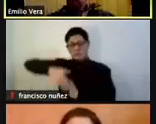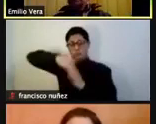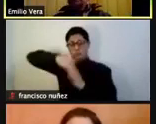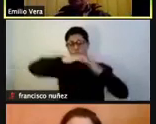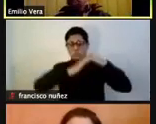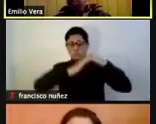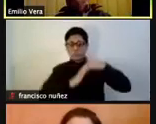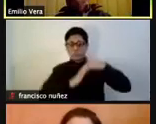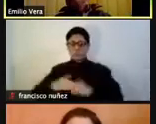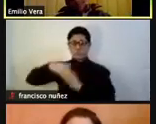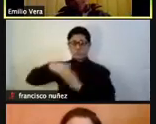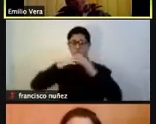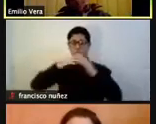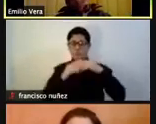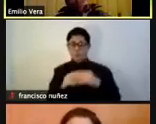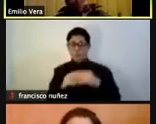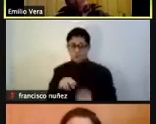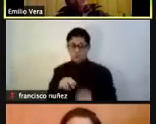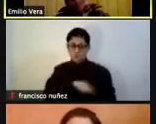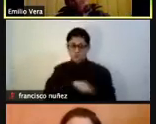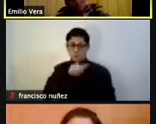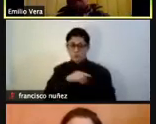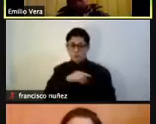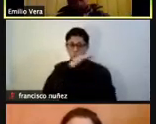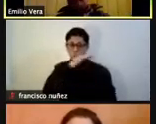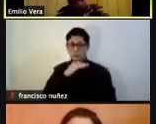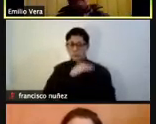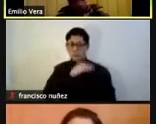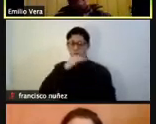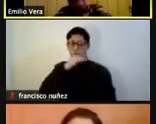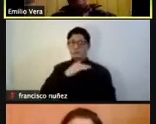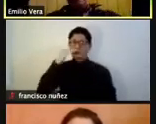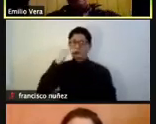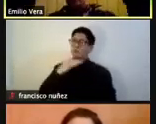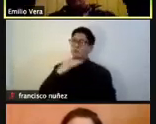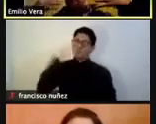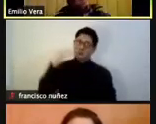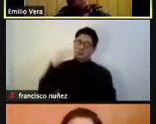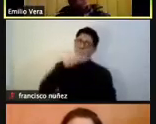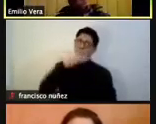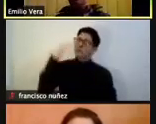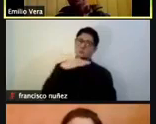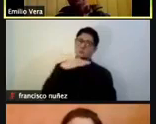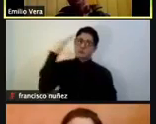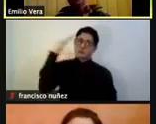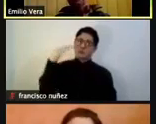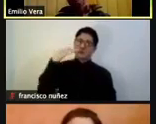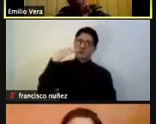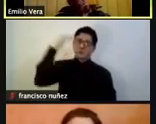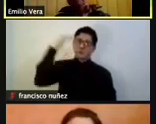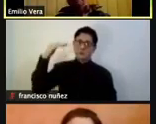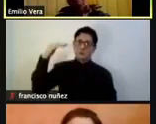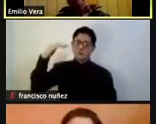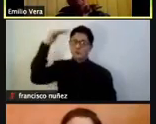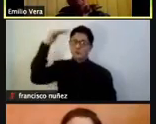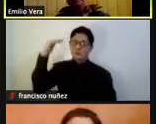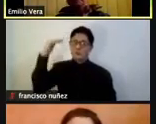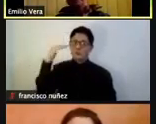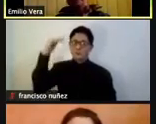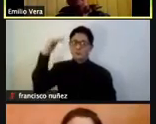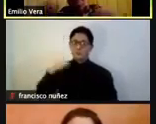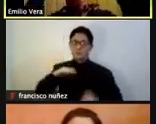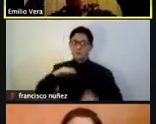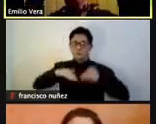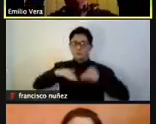las puede interpretar y, ¿no es cierto?, y ser capaz de entender la estructura